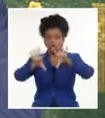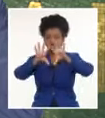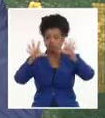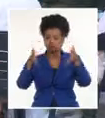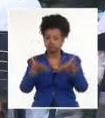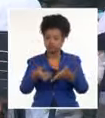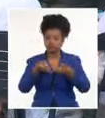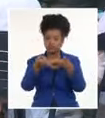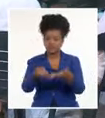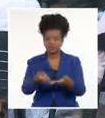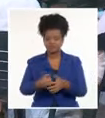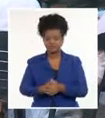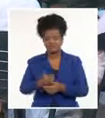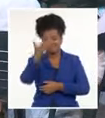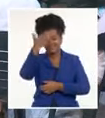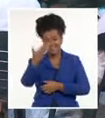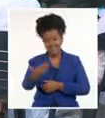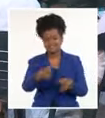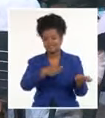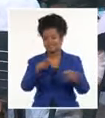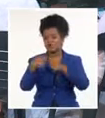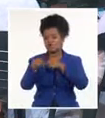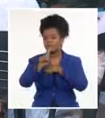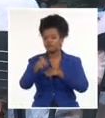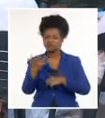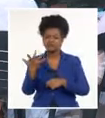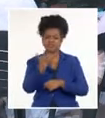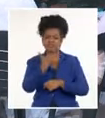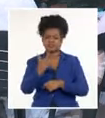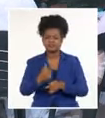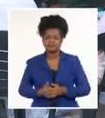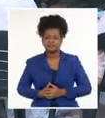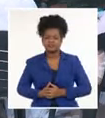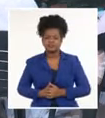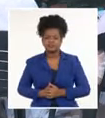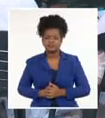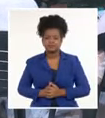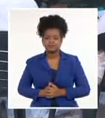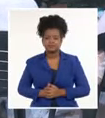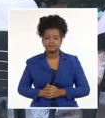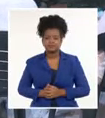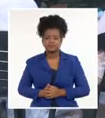Muchas gracias. Otra pregunta, por favor. Enseguida le doy la palabra. Sí.